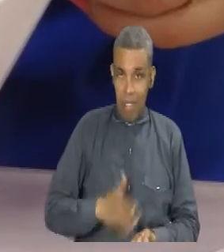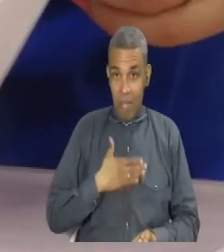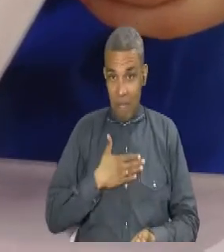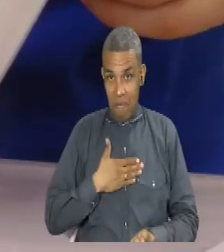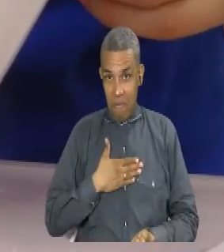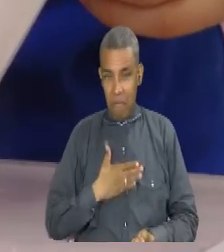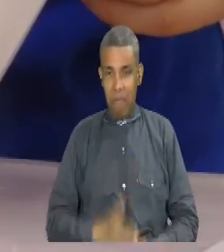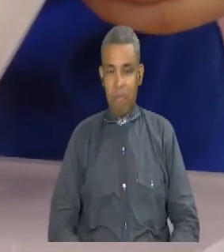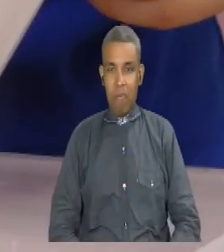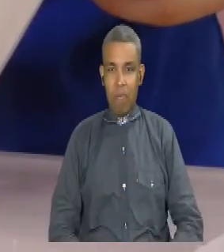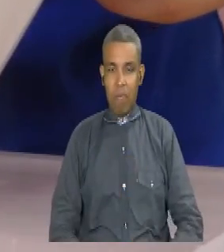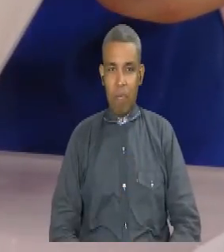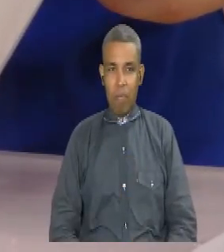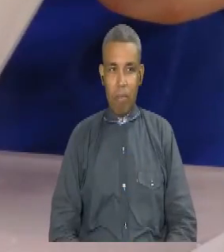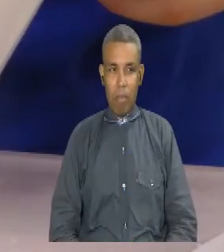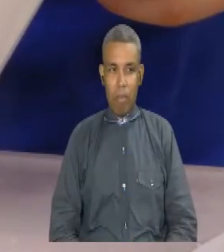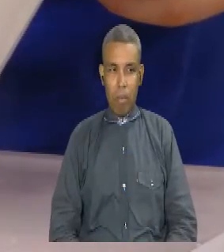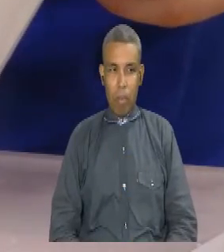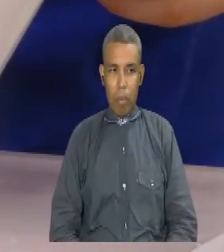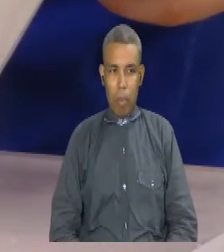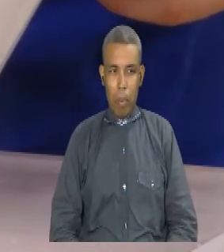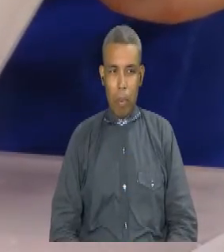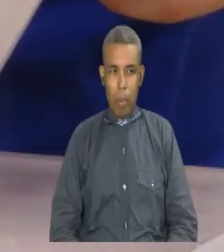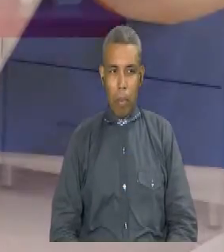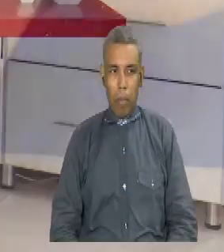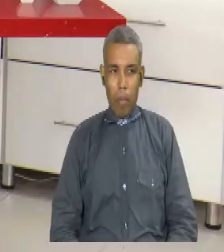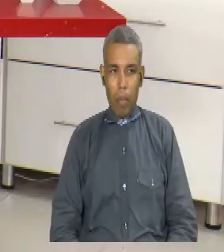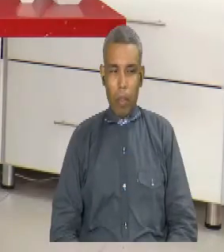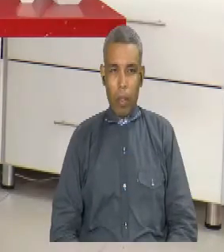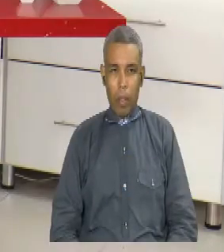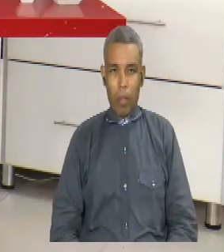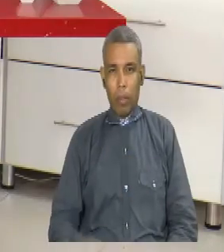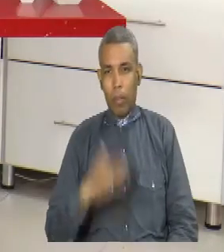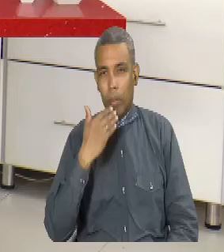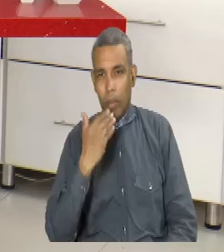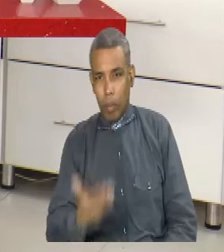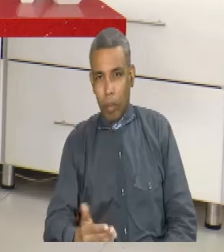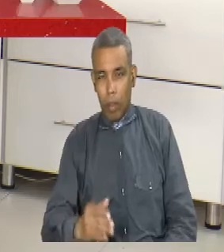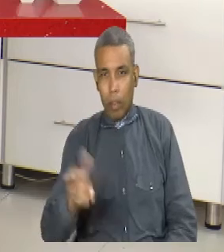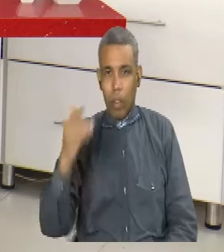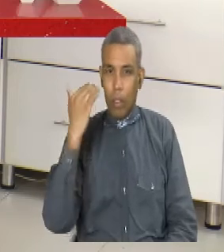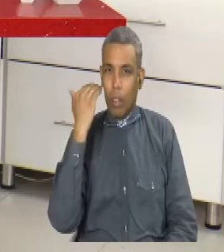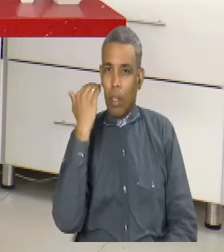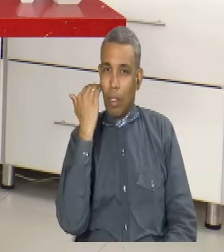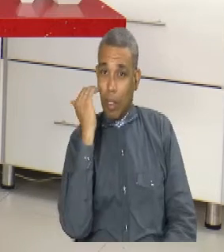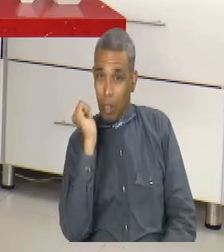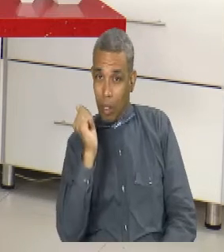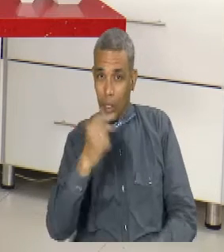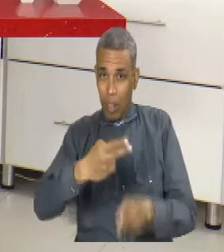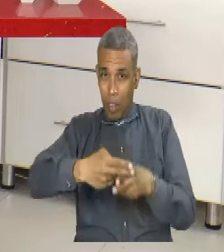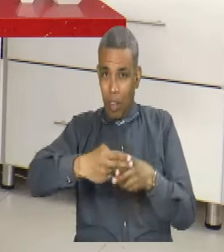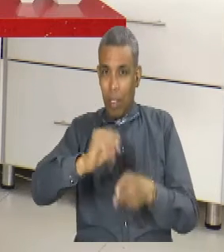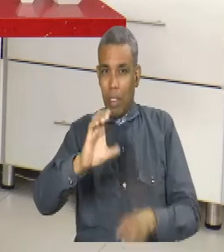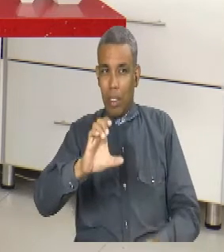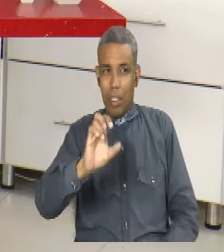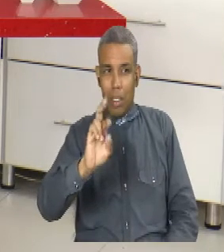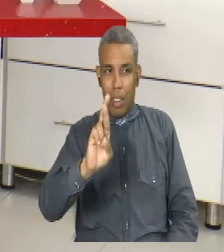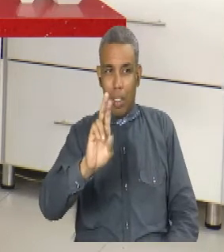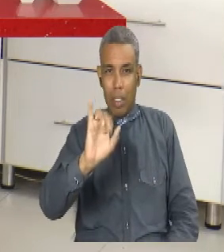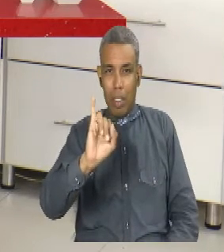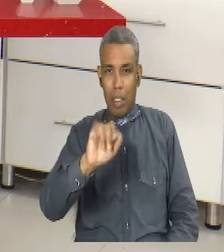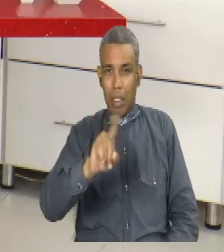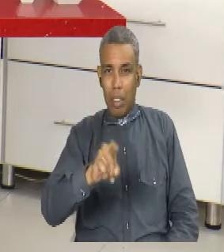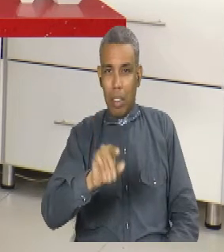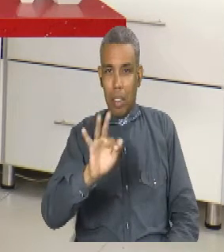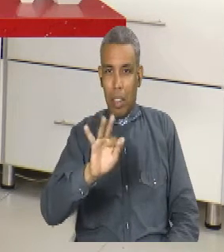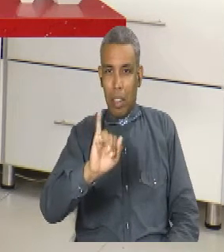a saludar a nuestra fiel televidente Cristina, que está cumpliendo años. Dios te bendiga. Dios te bendiga, Cristina, si